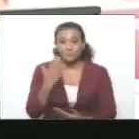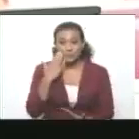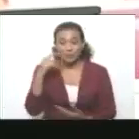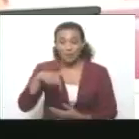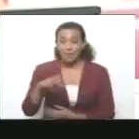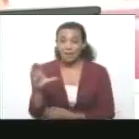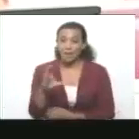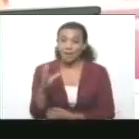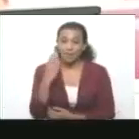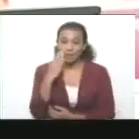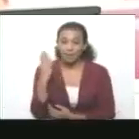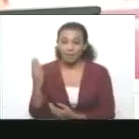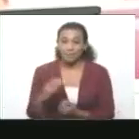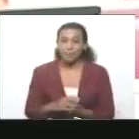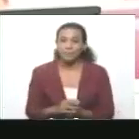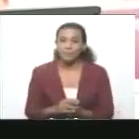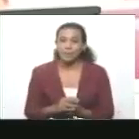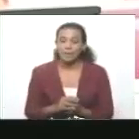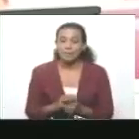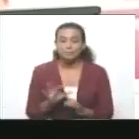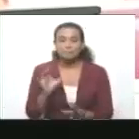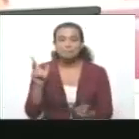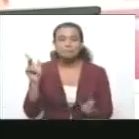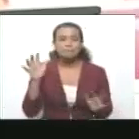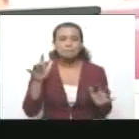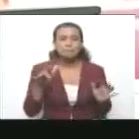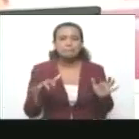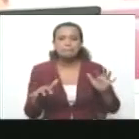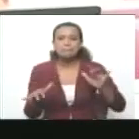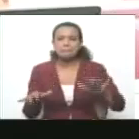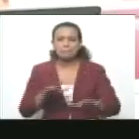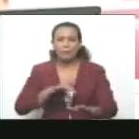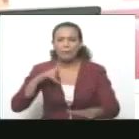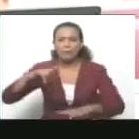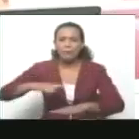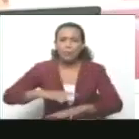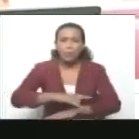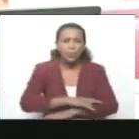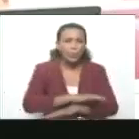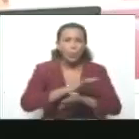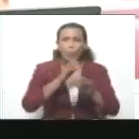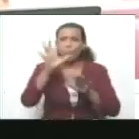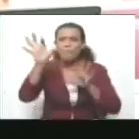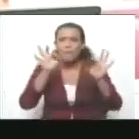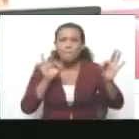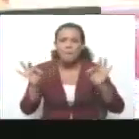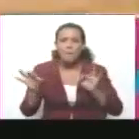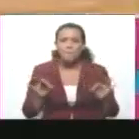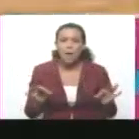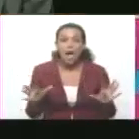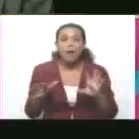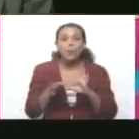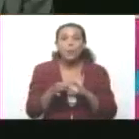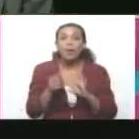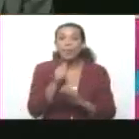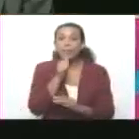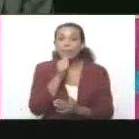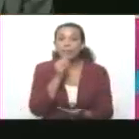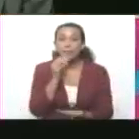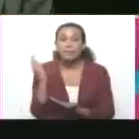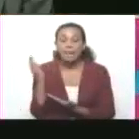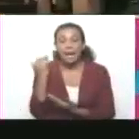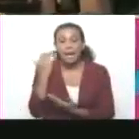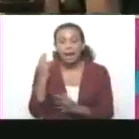Caracas a lo mejor de las orquestas en el mundo vinculados a la